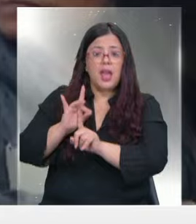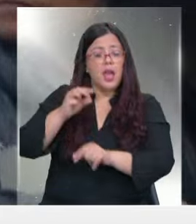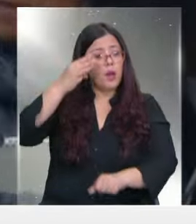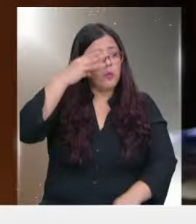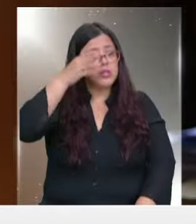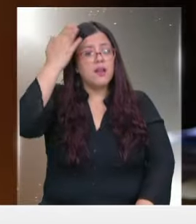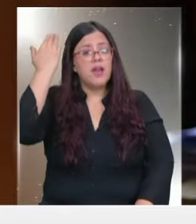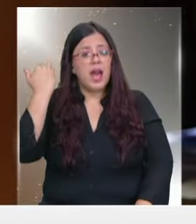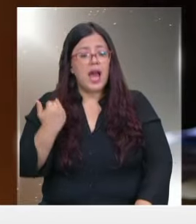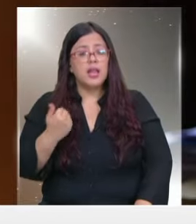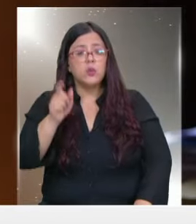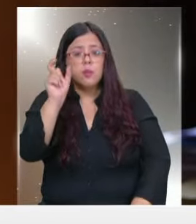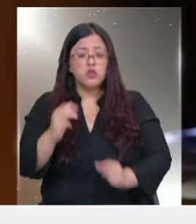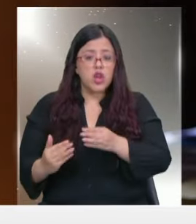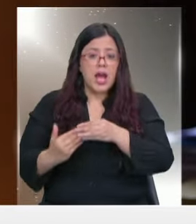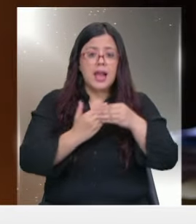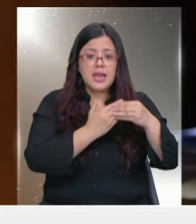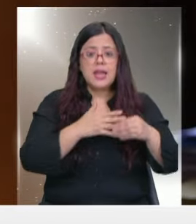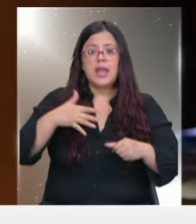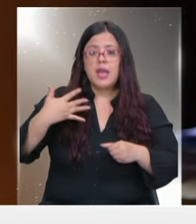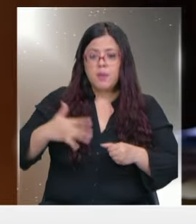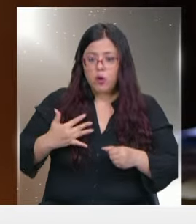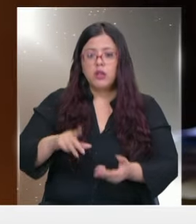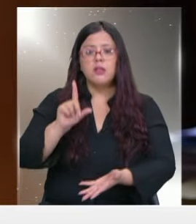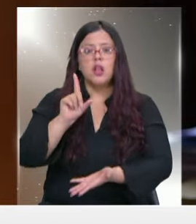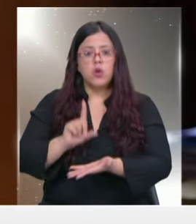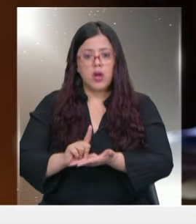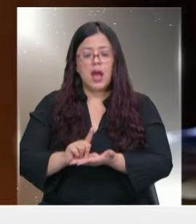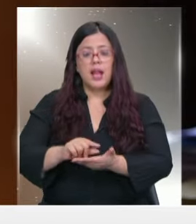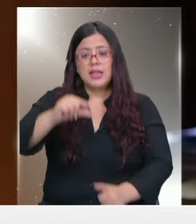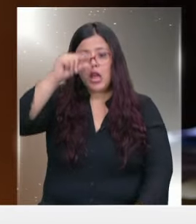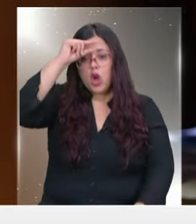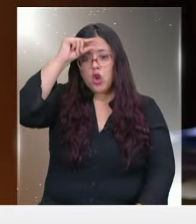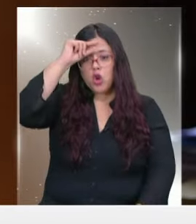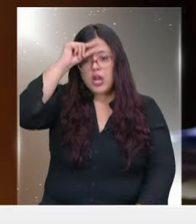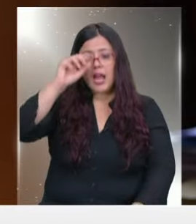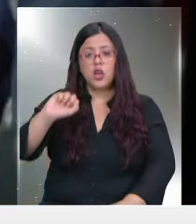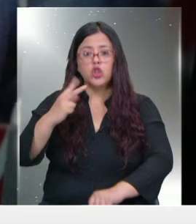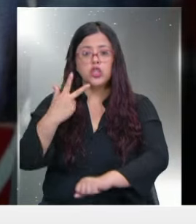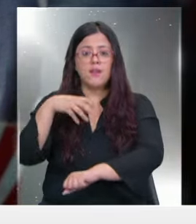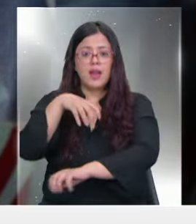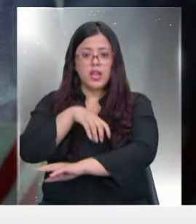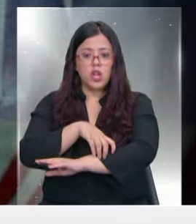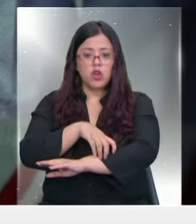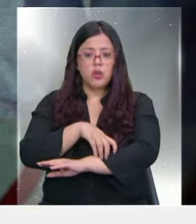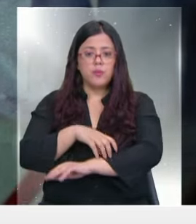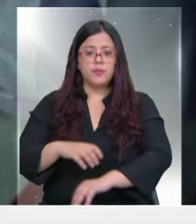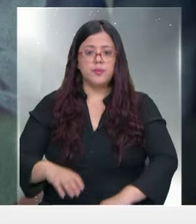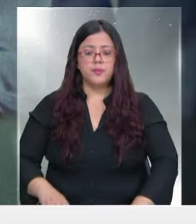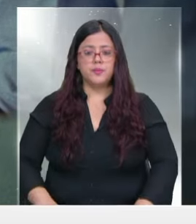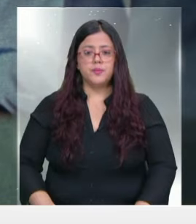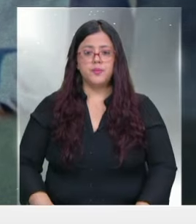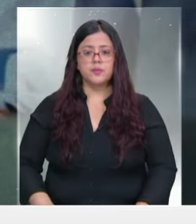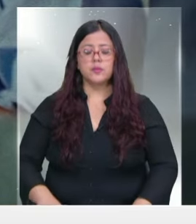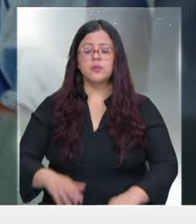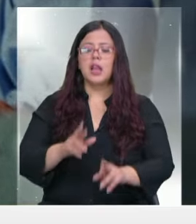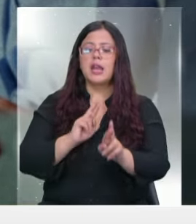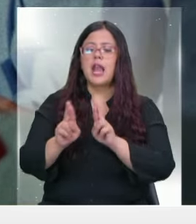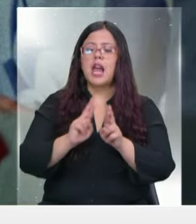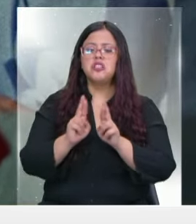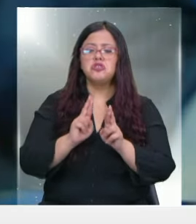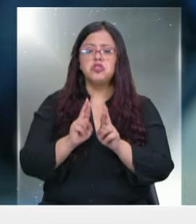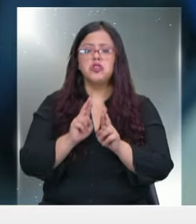era un líder local importante en esa zona ahí de Coronel de la octava región. Una relación de